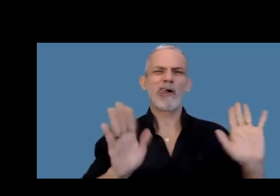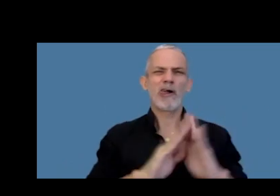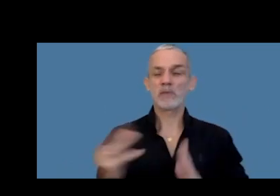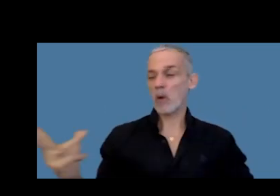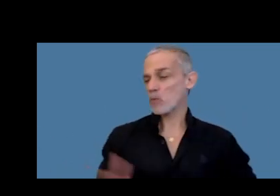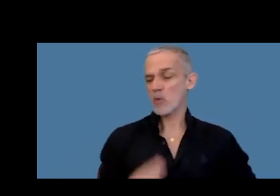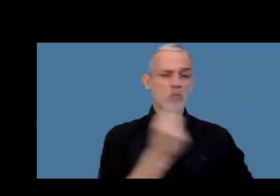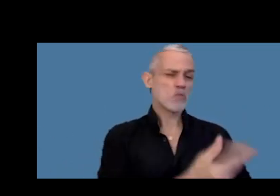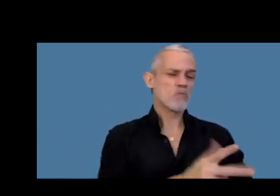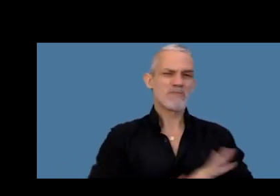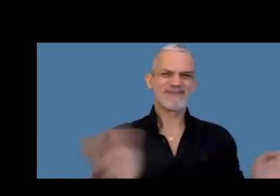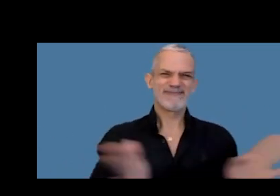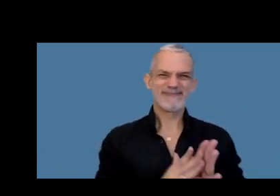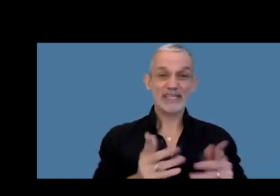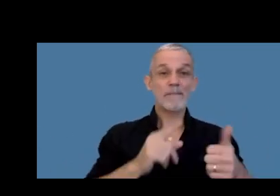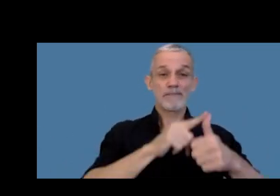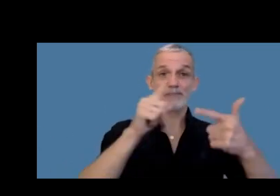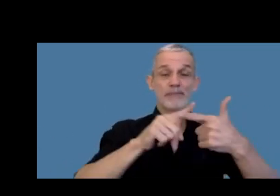La fecundación in vitro,